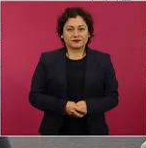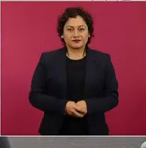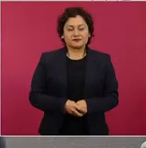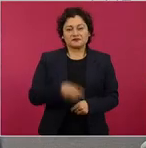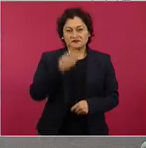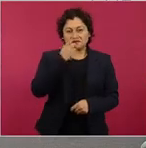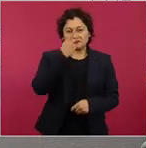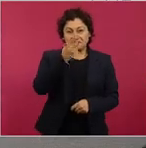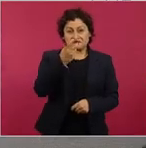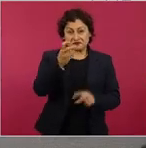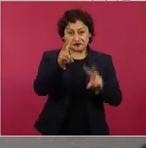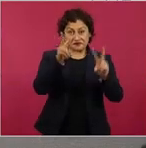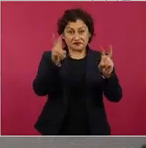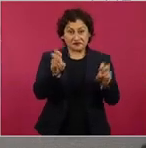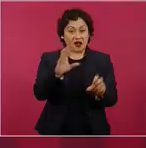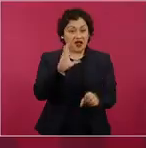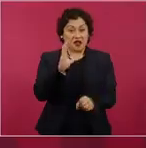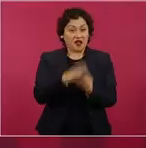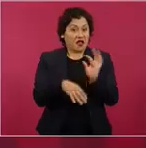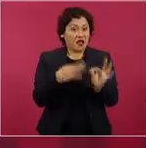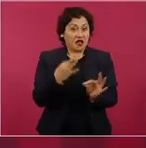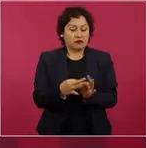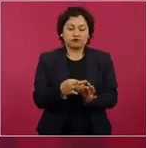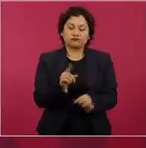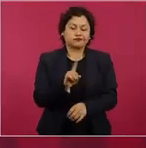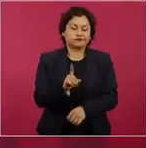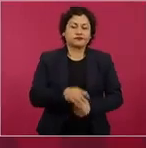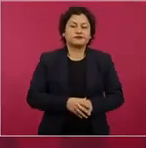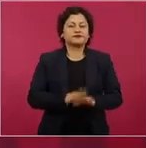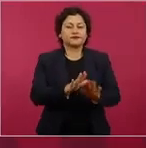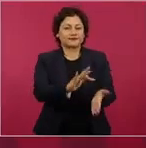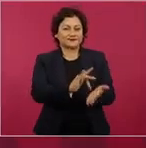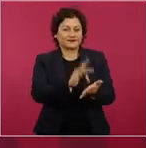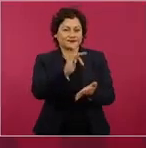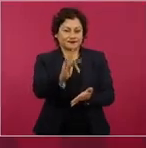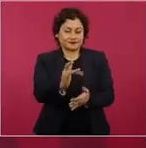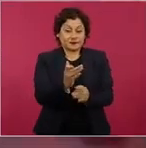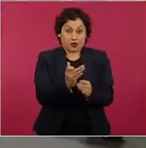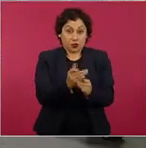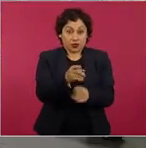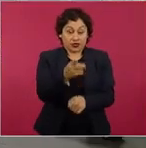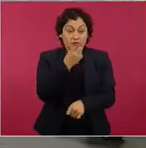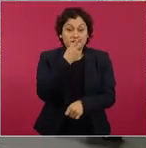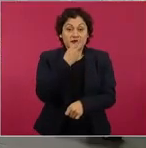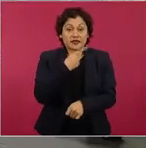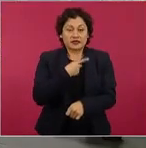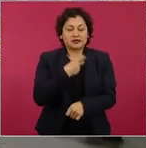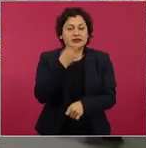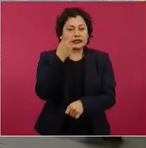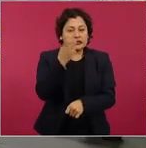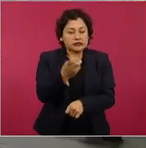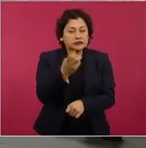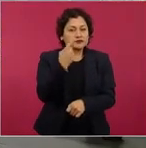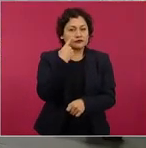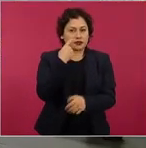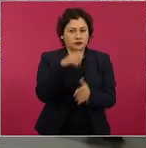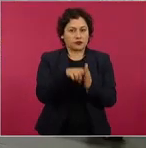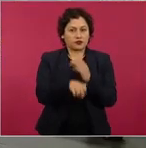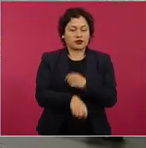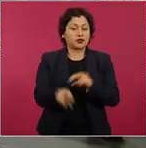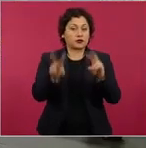agotado, ¿no? Gracias, presidente. Derivado también del comentario que hizo ahorita con respecto a la construcción del